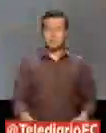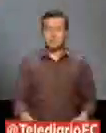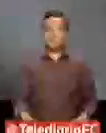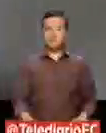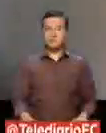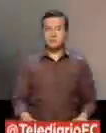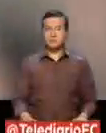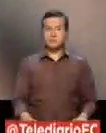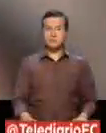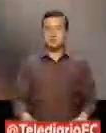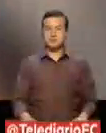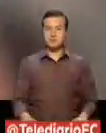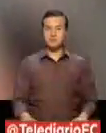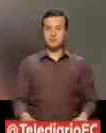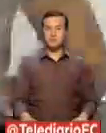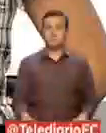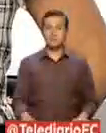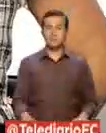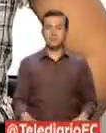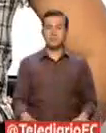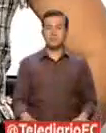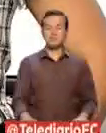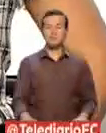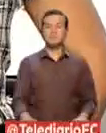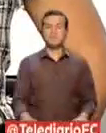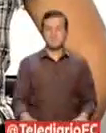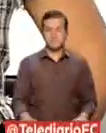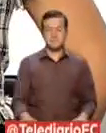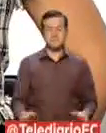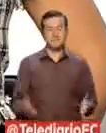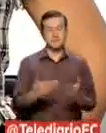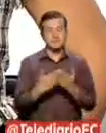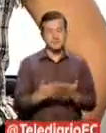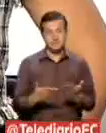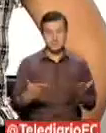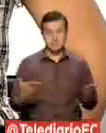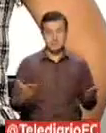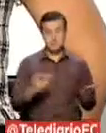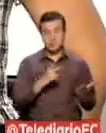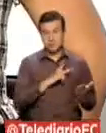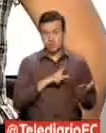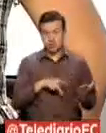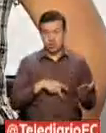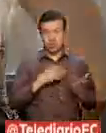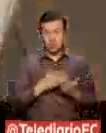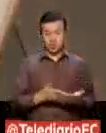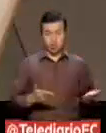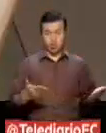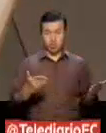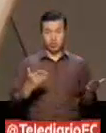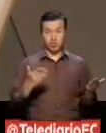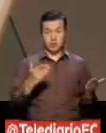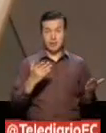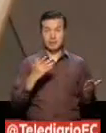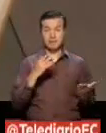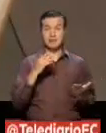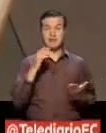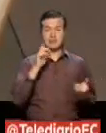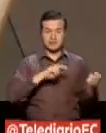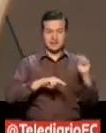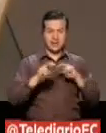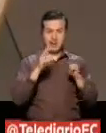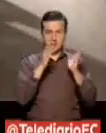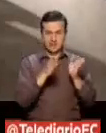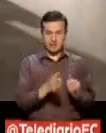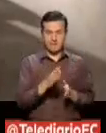Fernanda de la Bastida, Telediario. Y objetos personales del fallecido científico Stephen Hawking fueron vendidos por